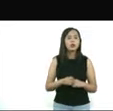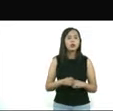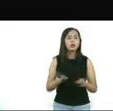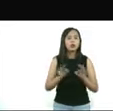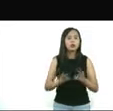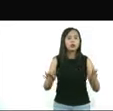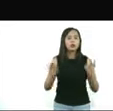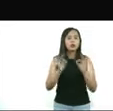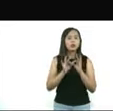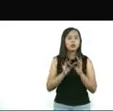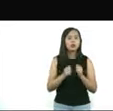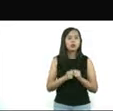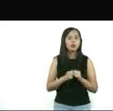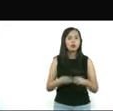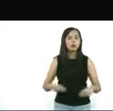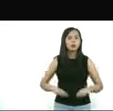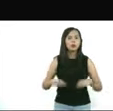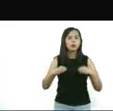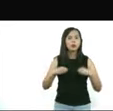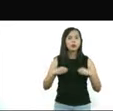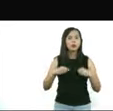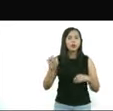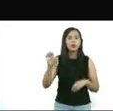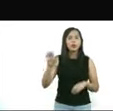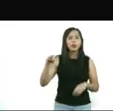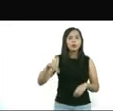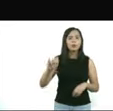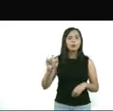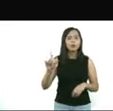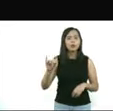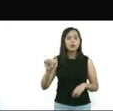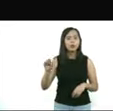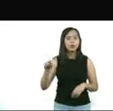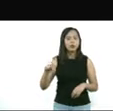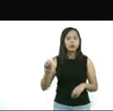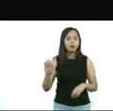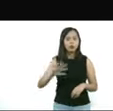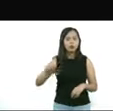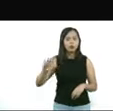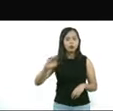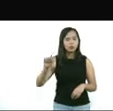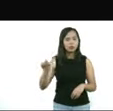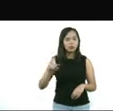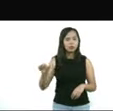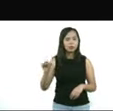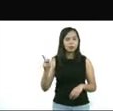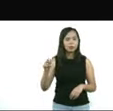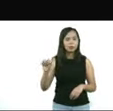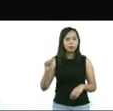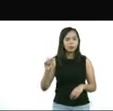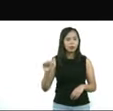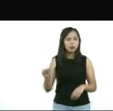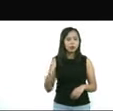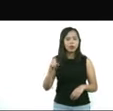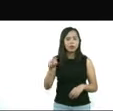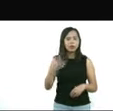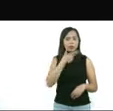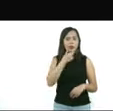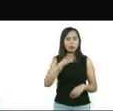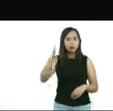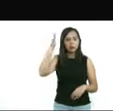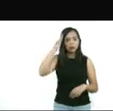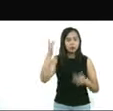emblemática en torno a la vida del general Emiliano Zapata de Salazar, comandante del Ejército Liberador del